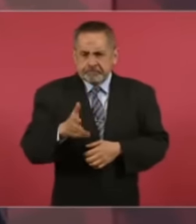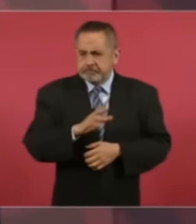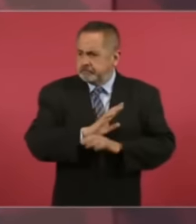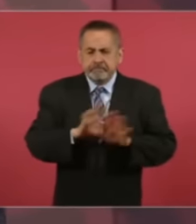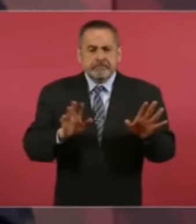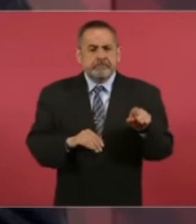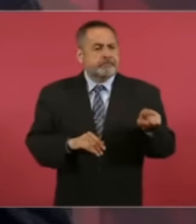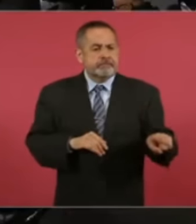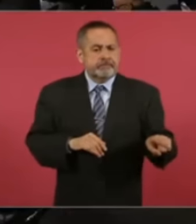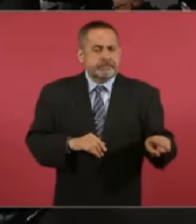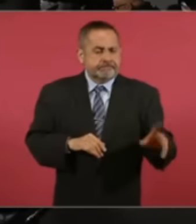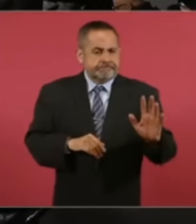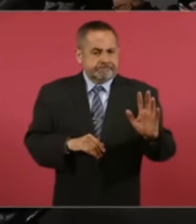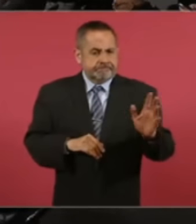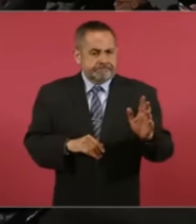poder